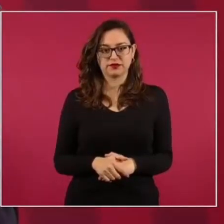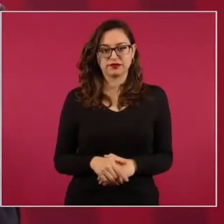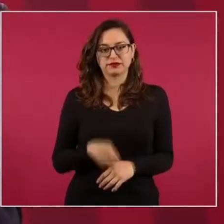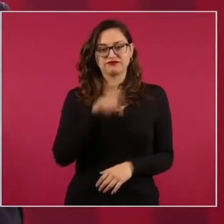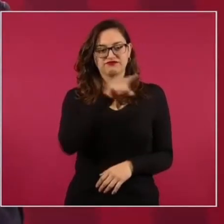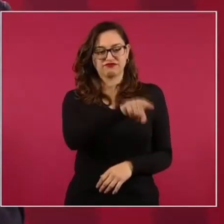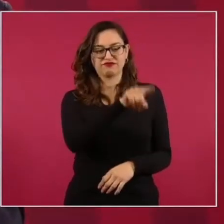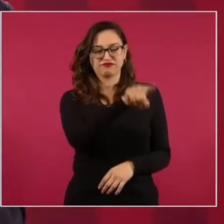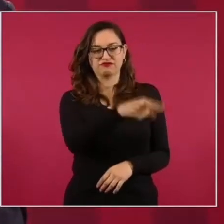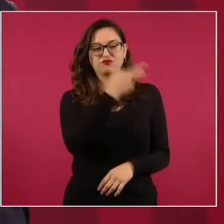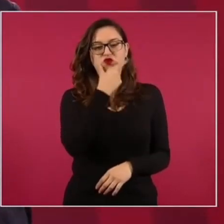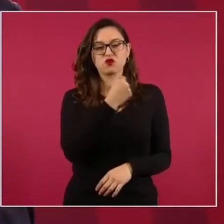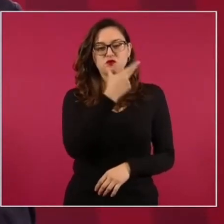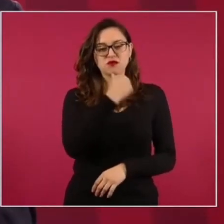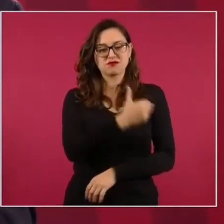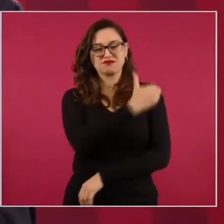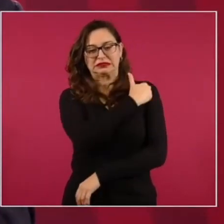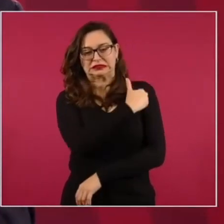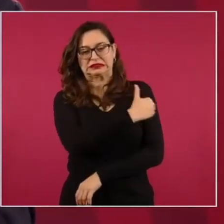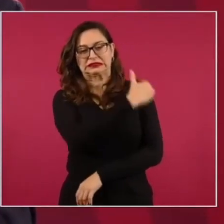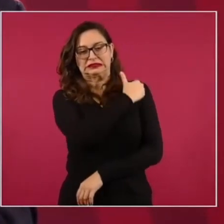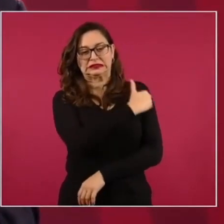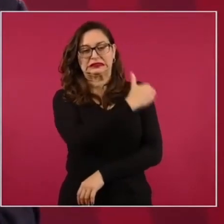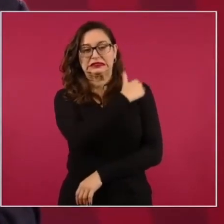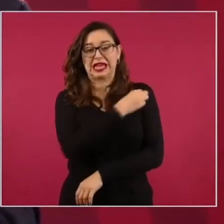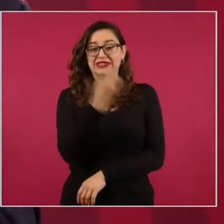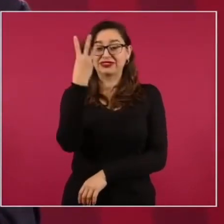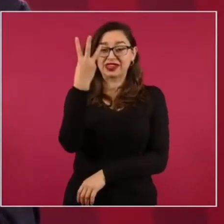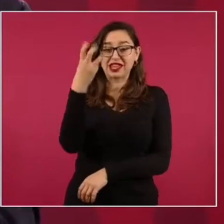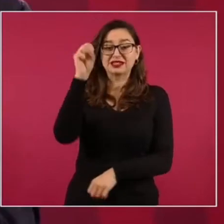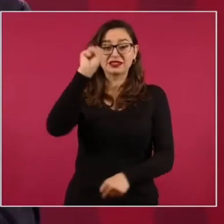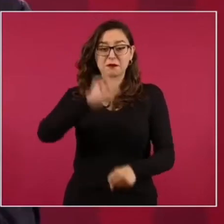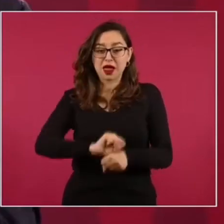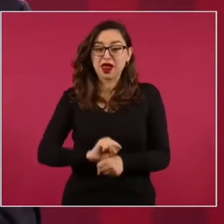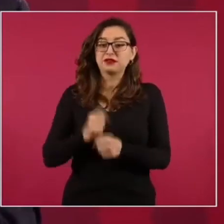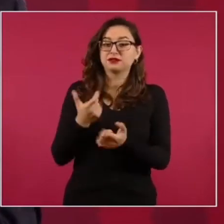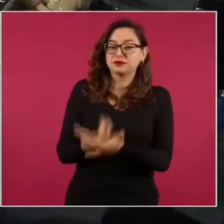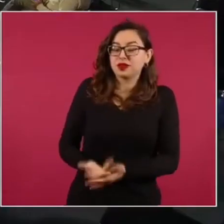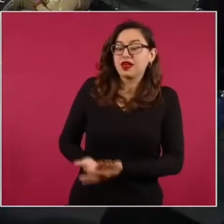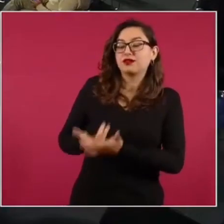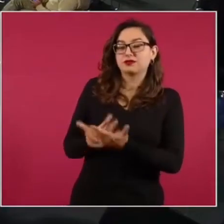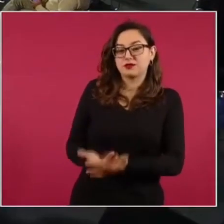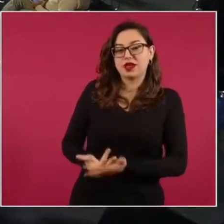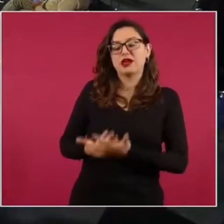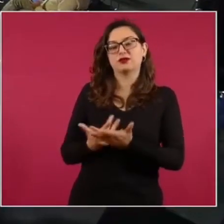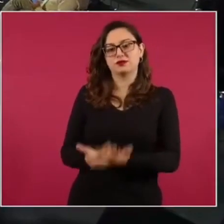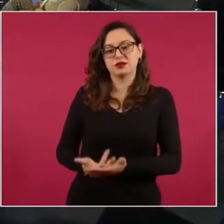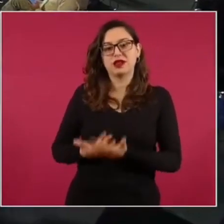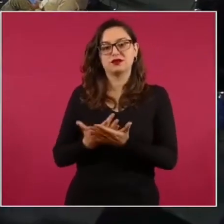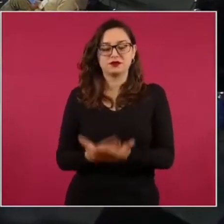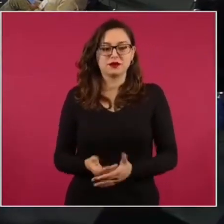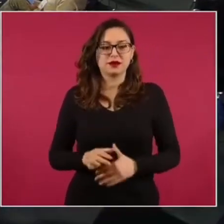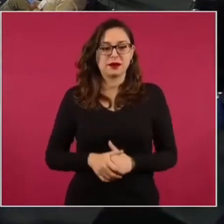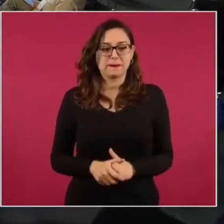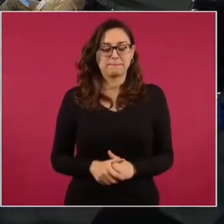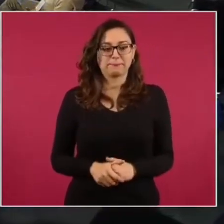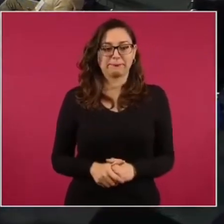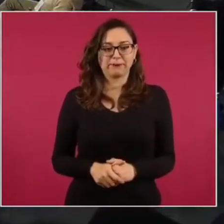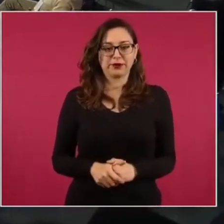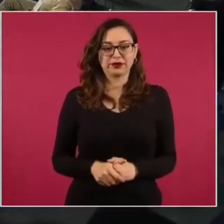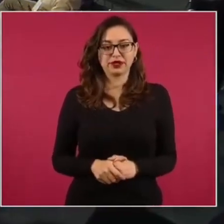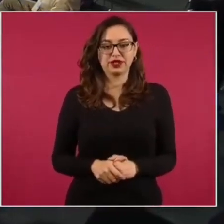me está pidiendo la palabra, ya lleva 3 semanas.